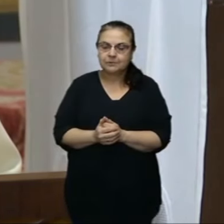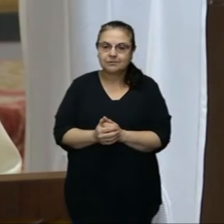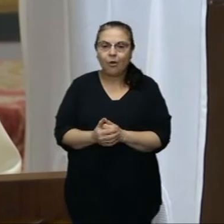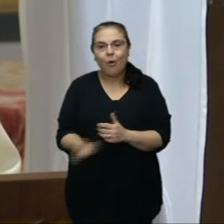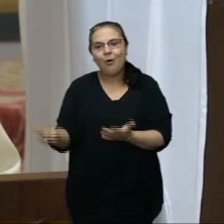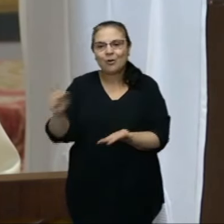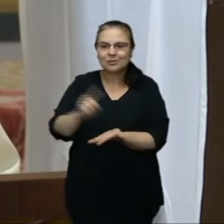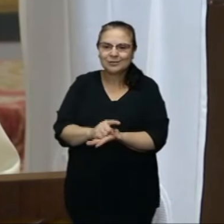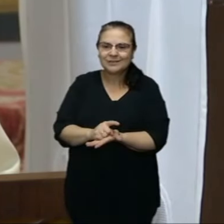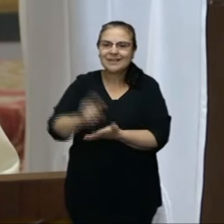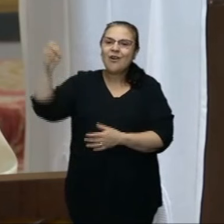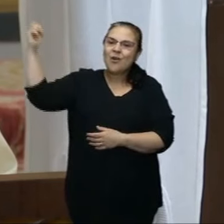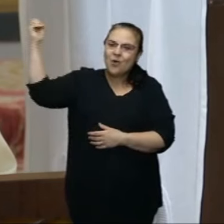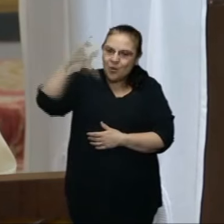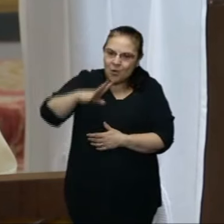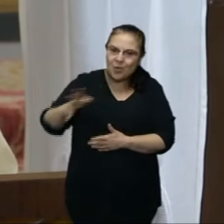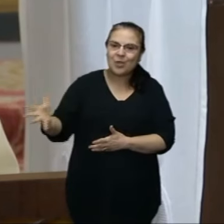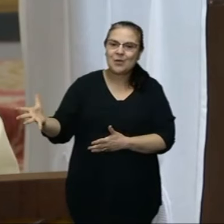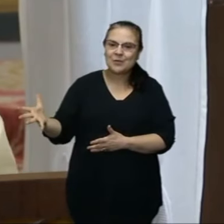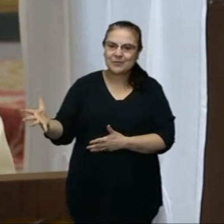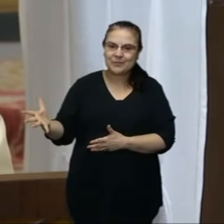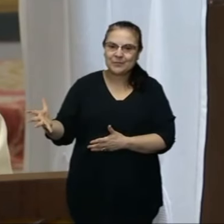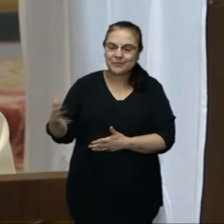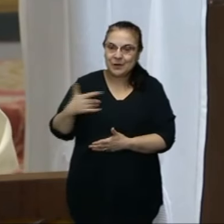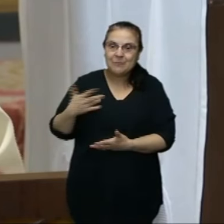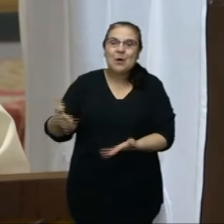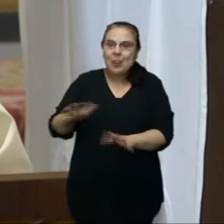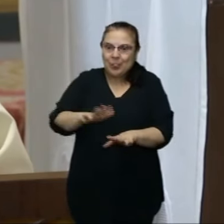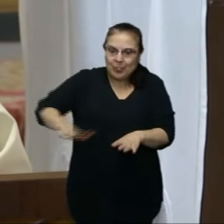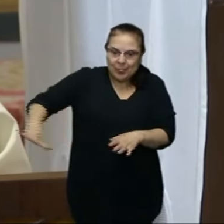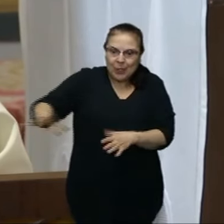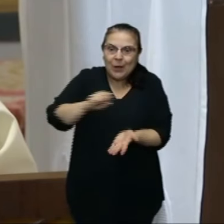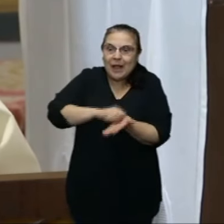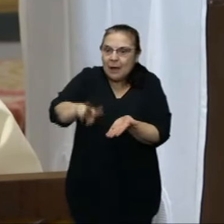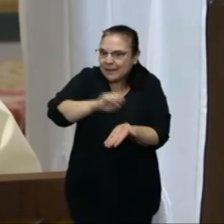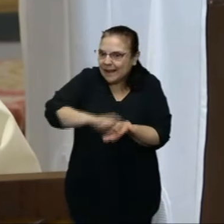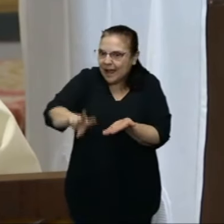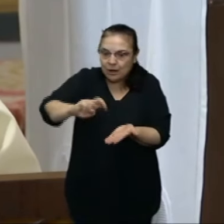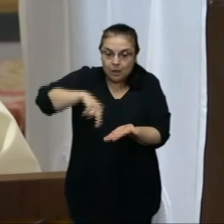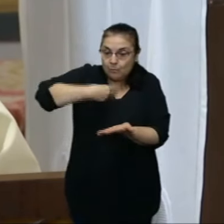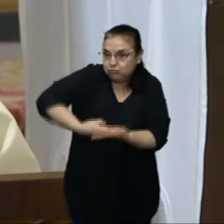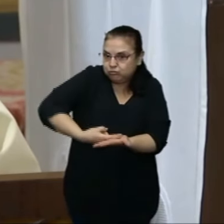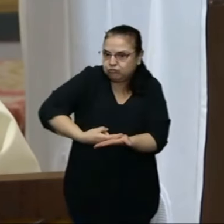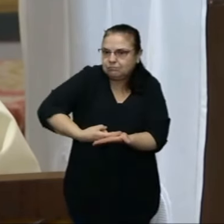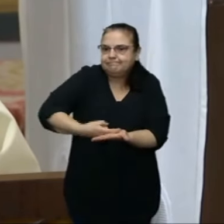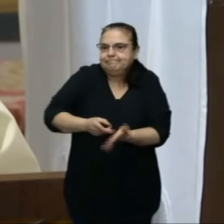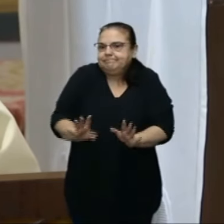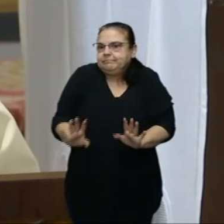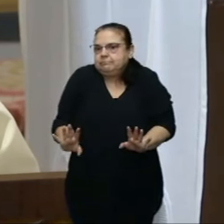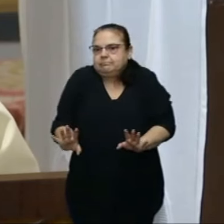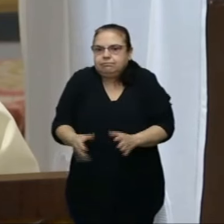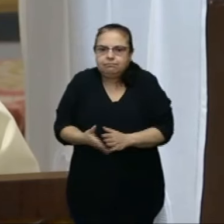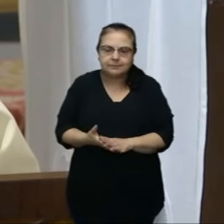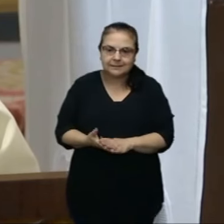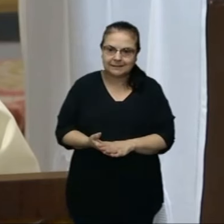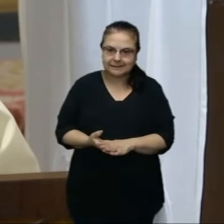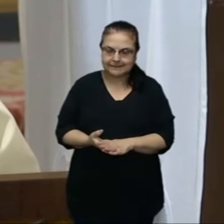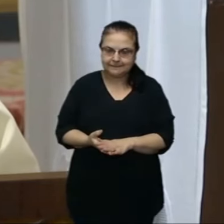la luz la que nos permite saber por dónde podemos caminar sin tropezar, sin darnos